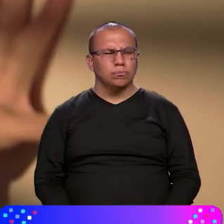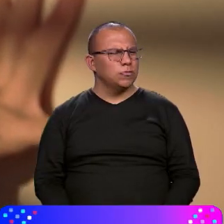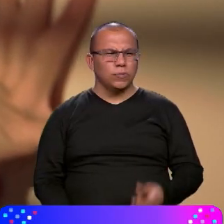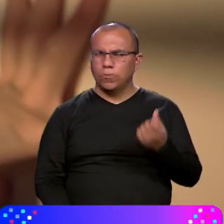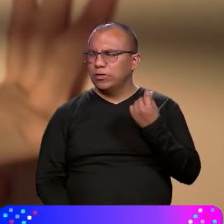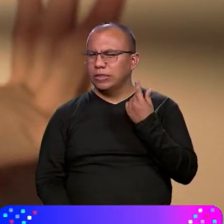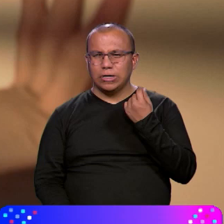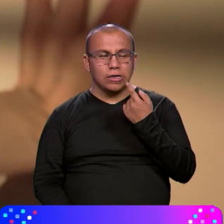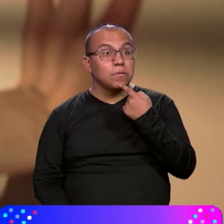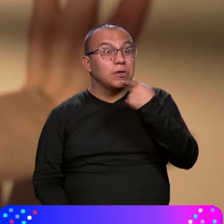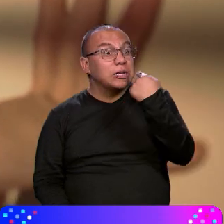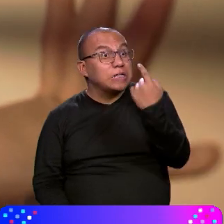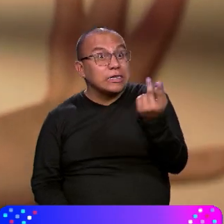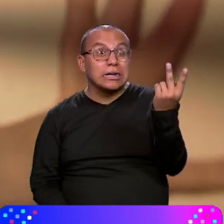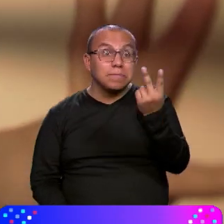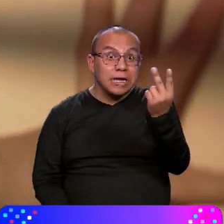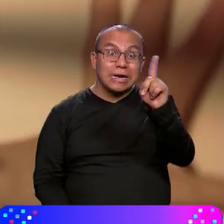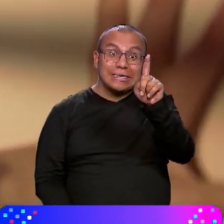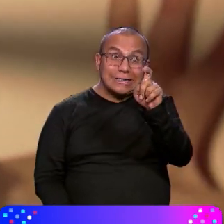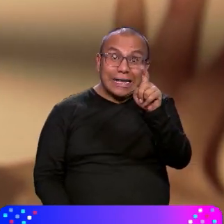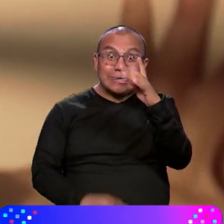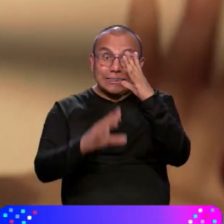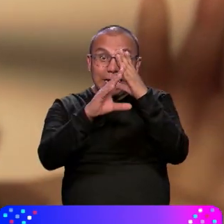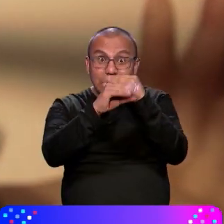No entiendo. Ahí dice viernes 6 p.m.